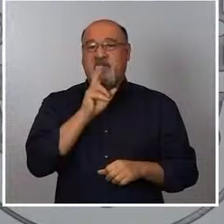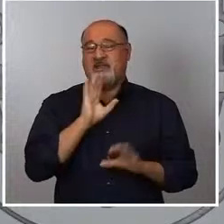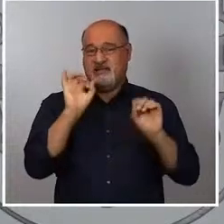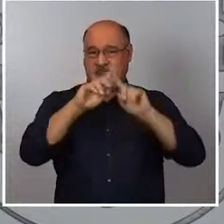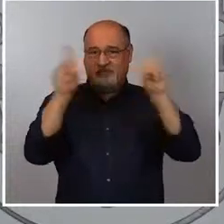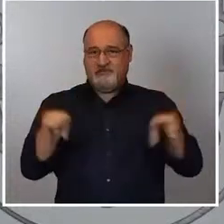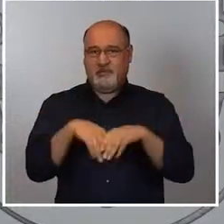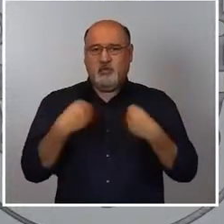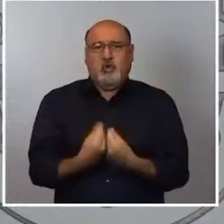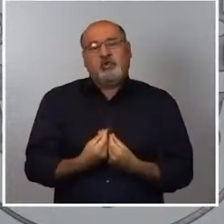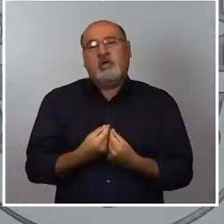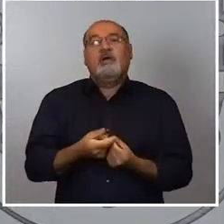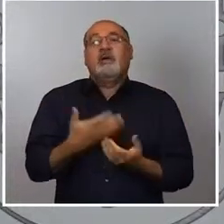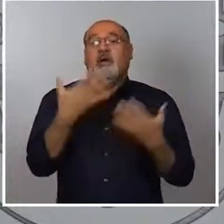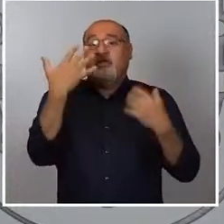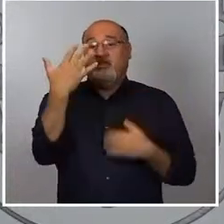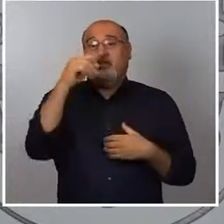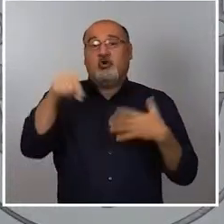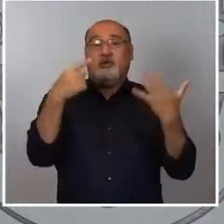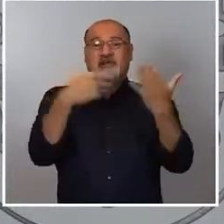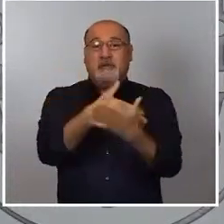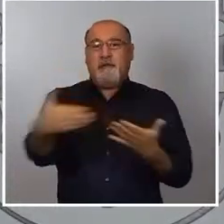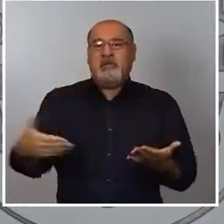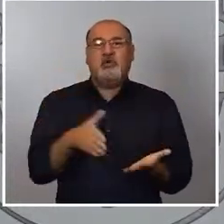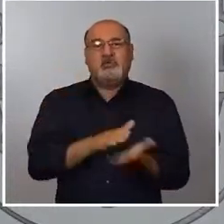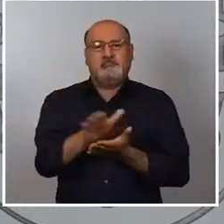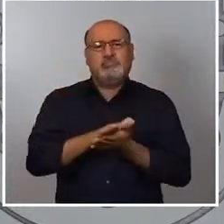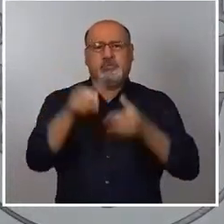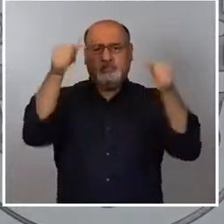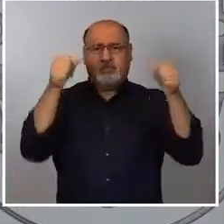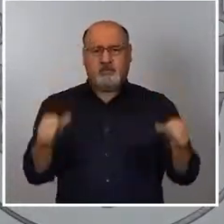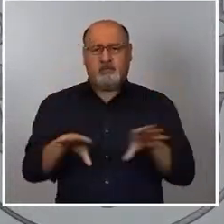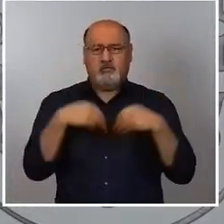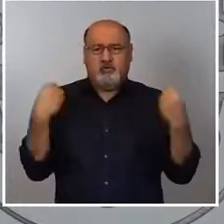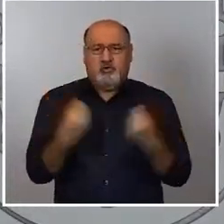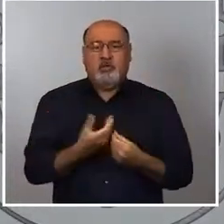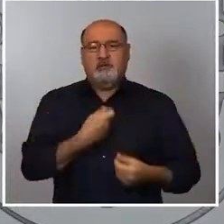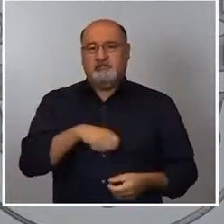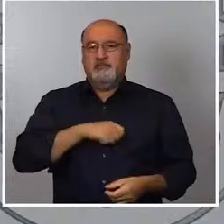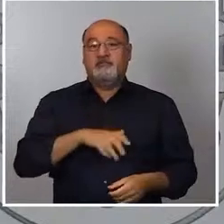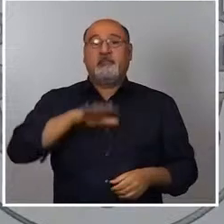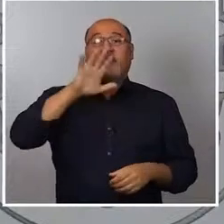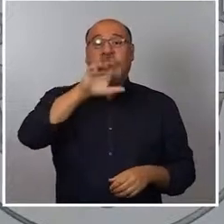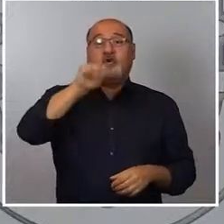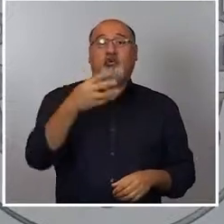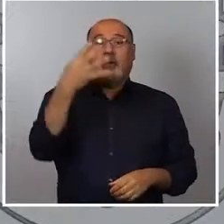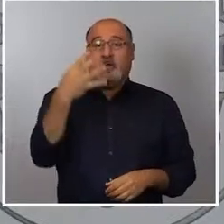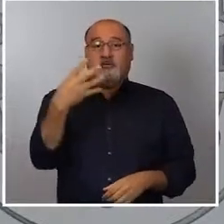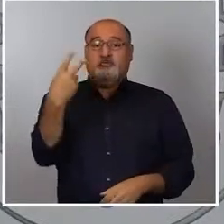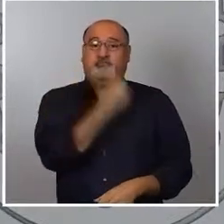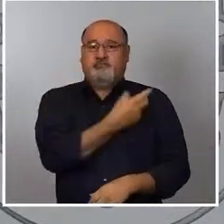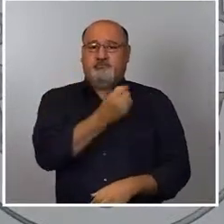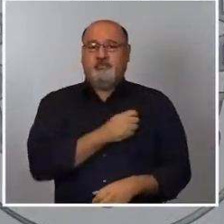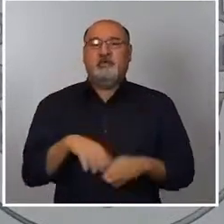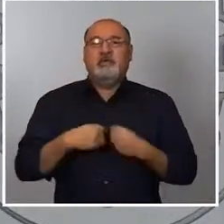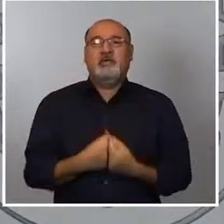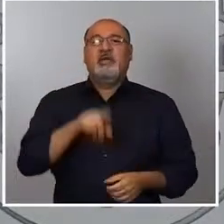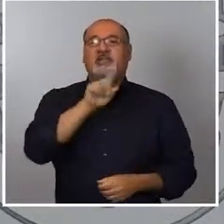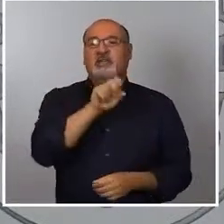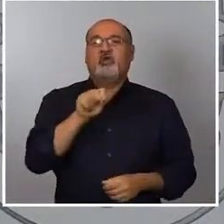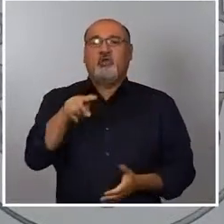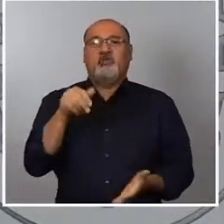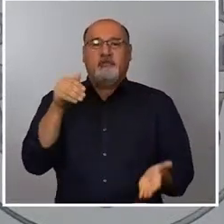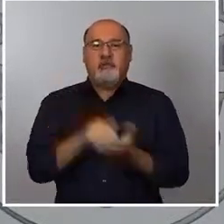5.6 millones de certificados en nuestro país 5.4 de vacunación 112 mil de recuperación y